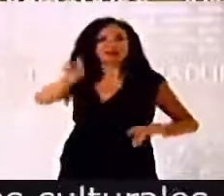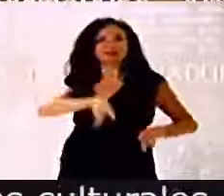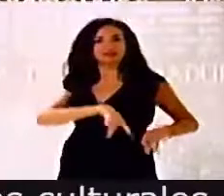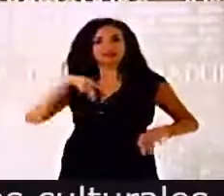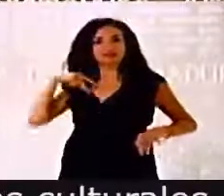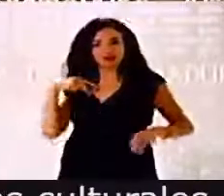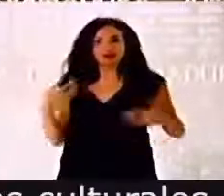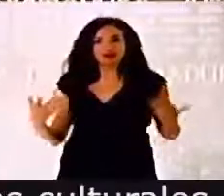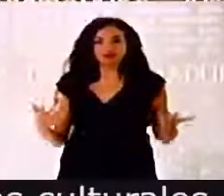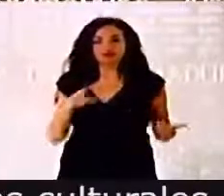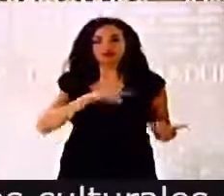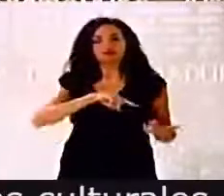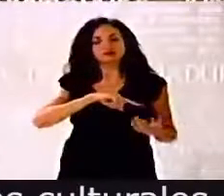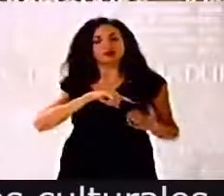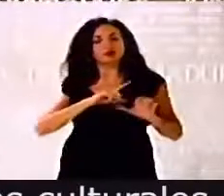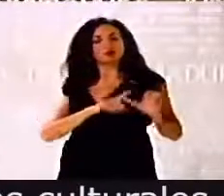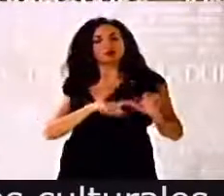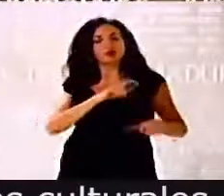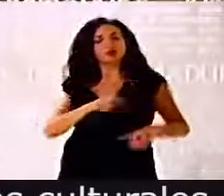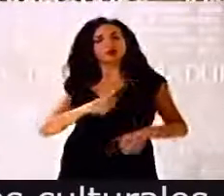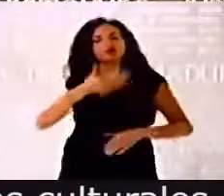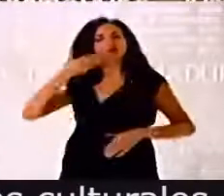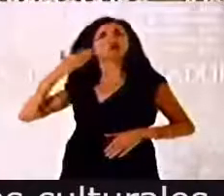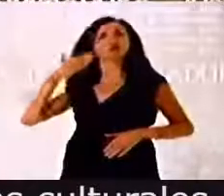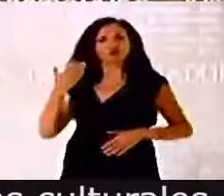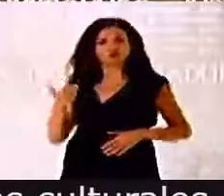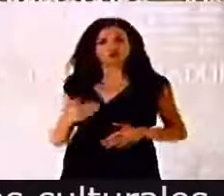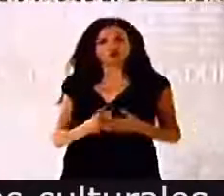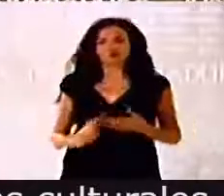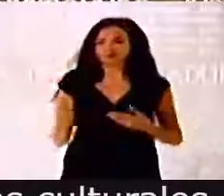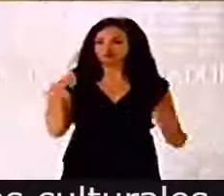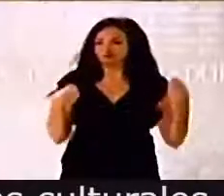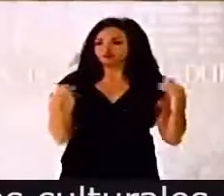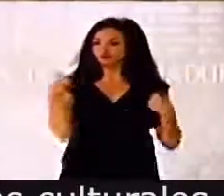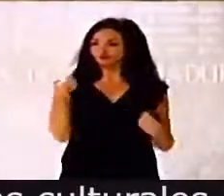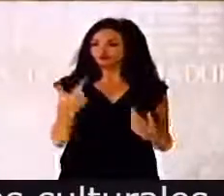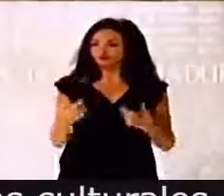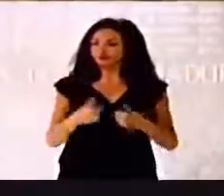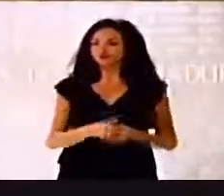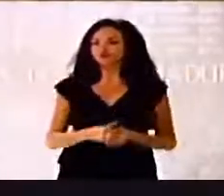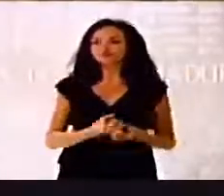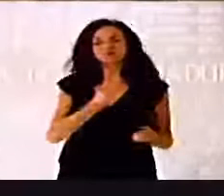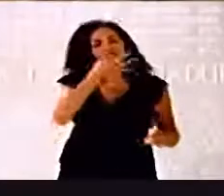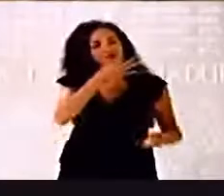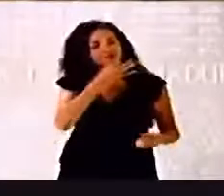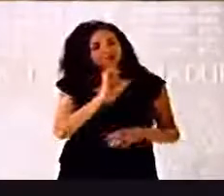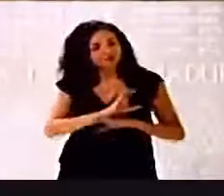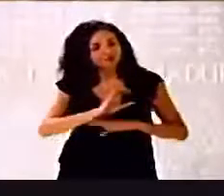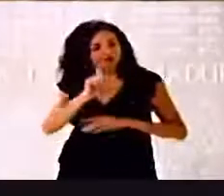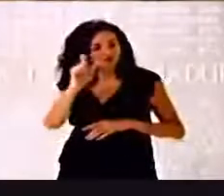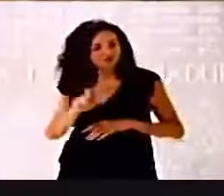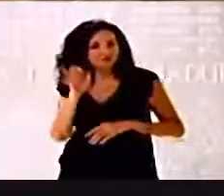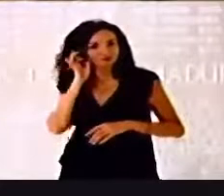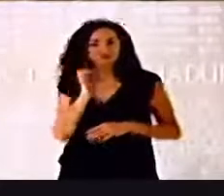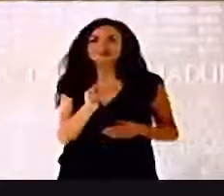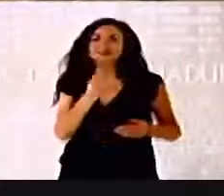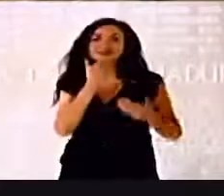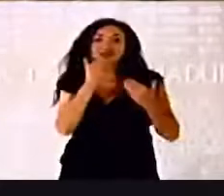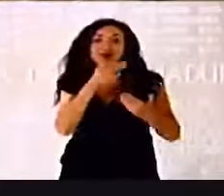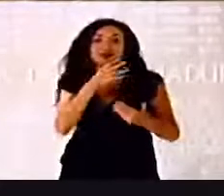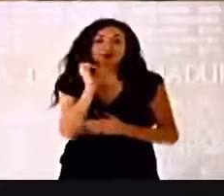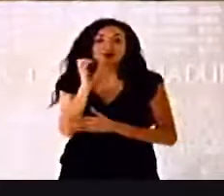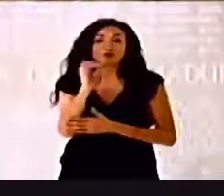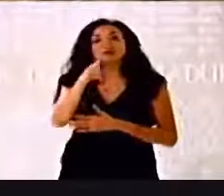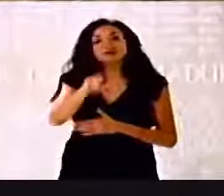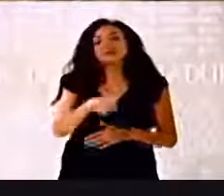que nos sintamos como extremeños muy orgullosos de ello. Adelante con las preguntas, Concha. Buenas tardes, consejera. Muchas gracias por su intervención y buenas tardes y muchas